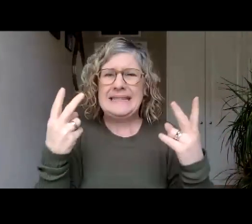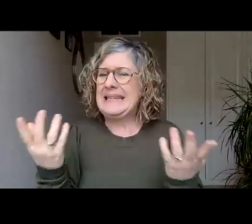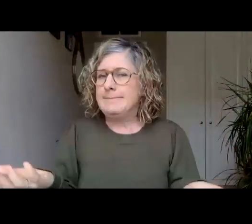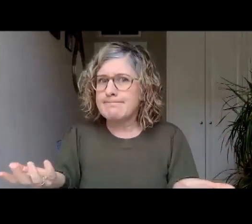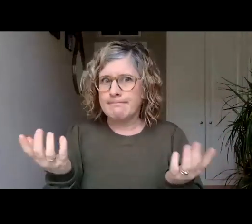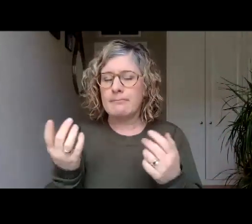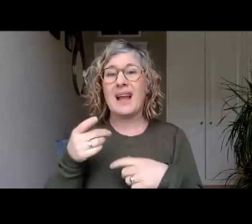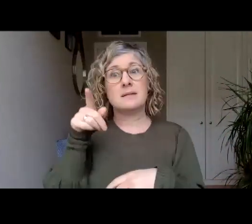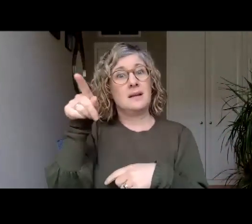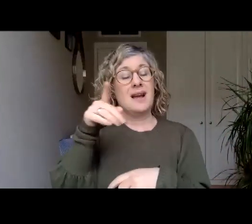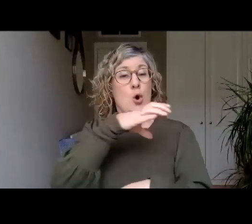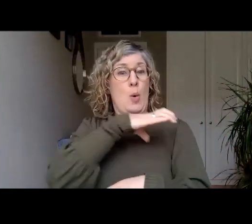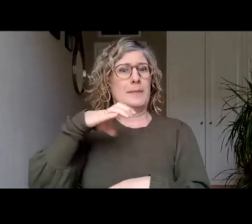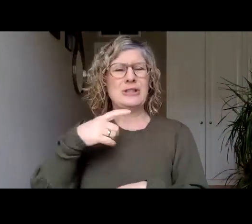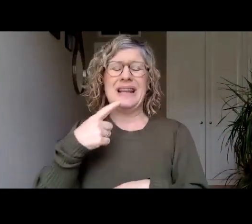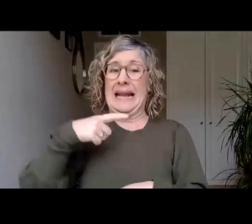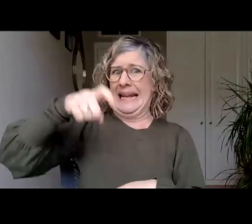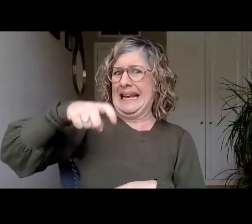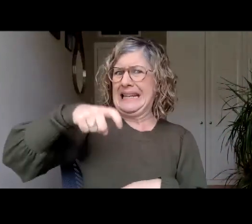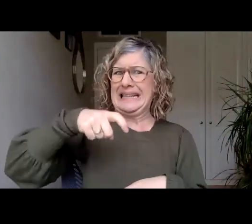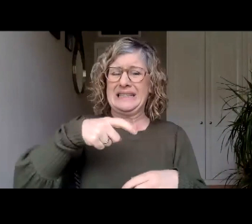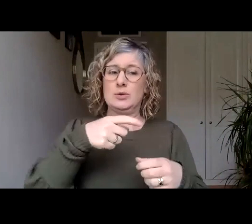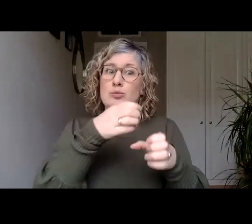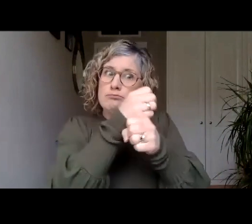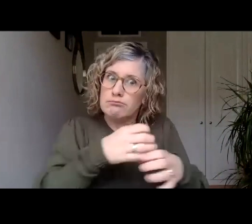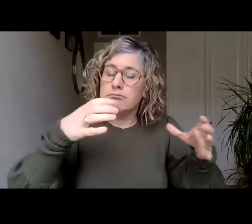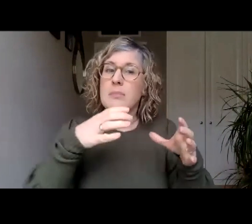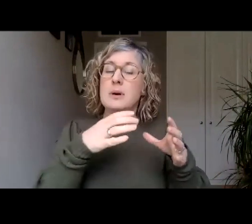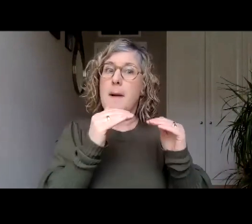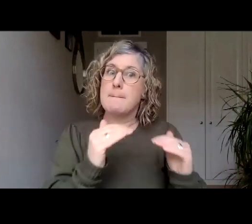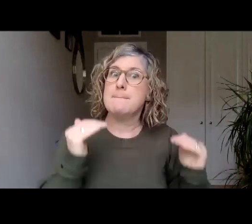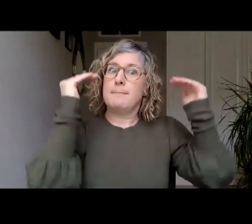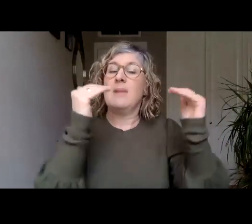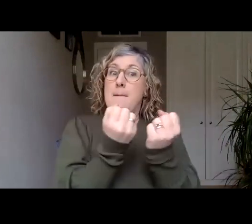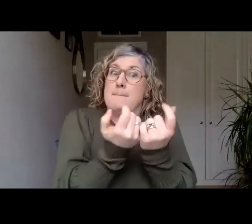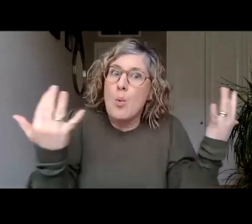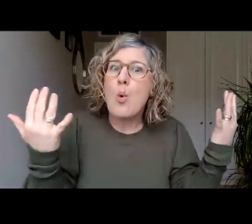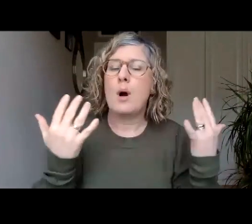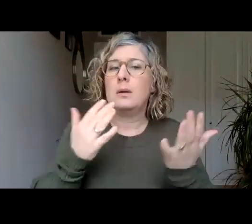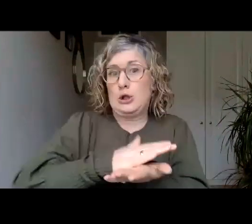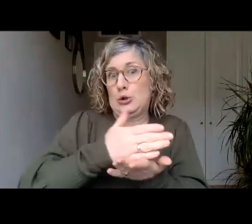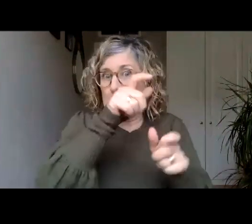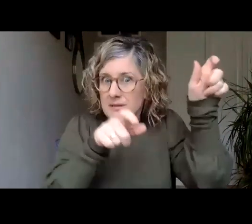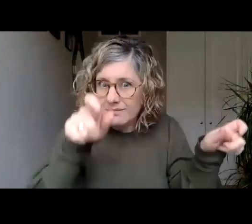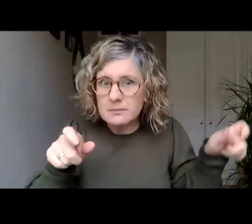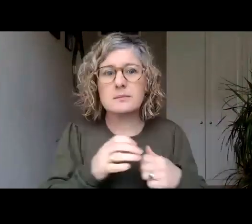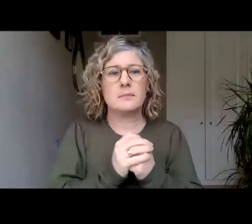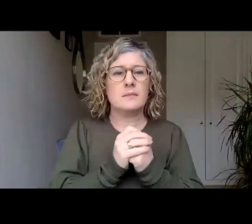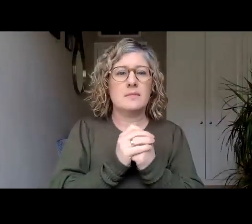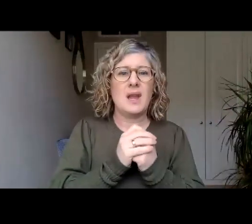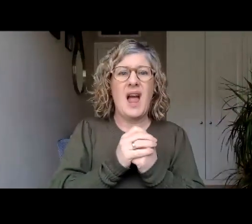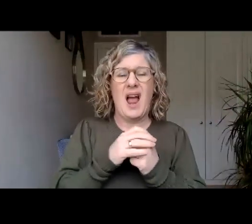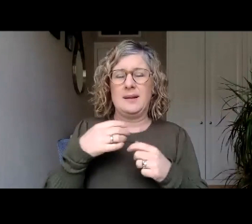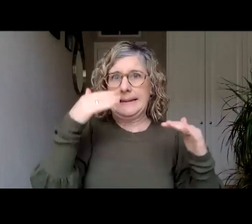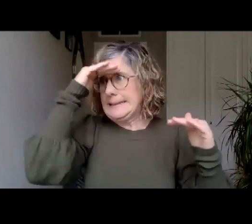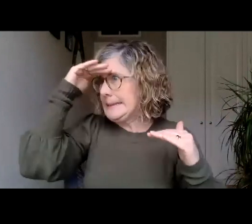de doctorado para identificar cuántos intérpretes utilizan la lengua de signos, pero no están acreditados.